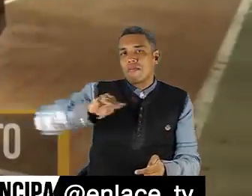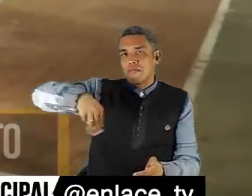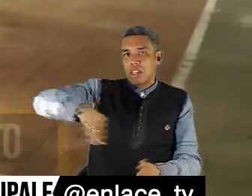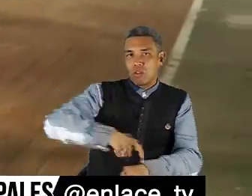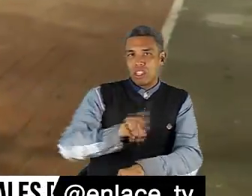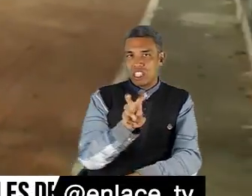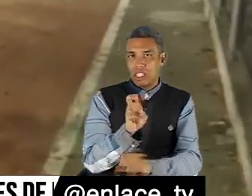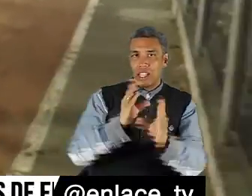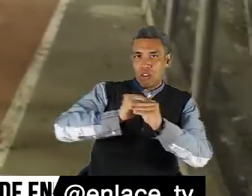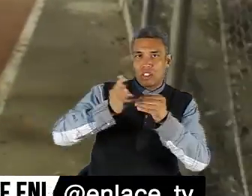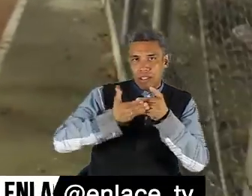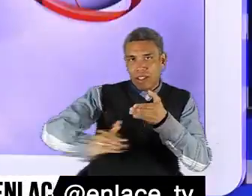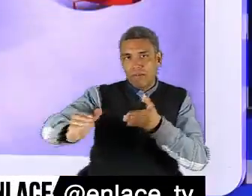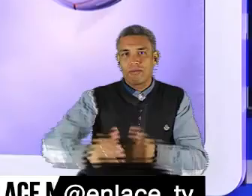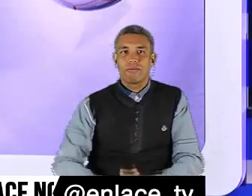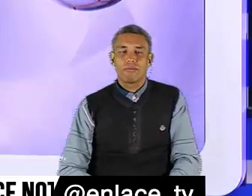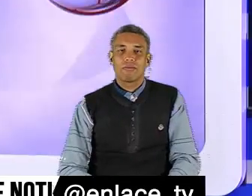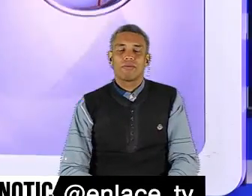7 de la noche.